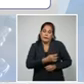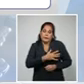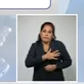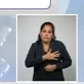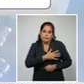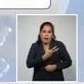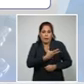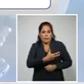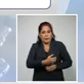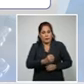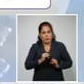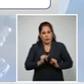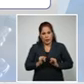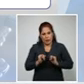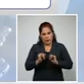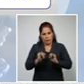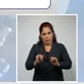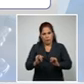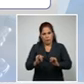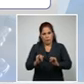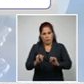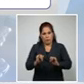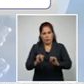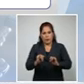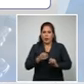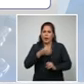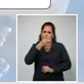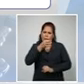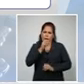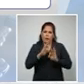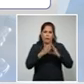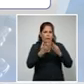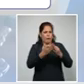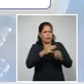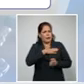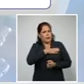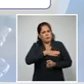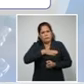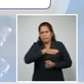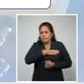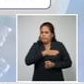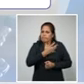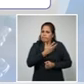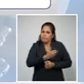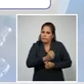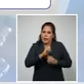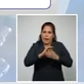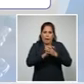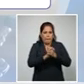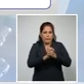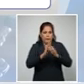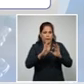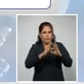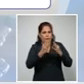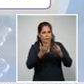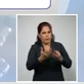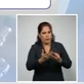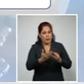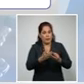tuvimos que informar, lamentamos y dimos las condolencias a sus familiares, amistades, por